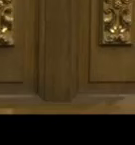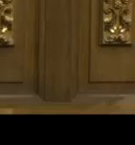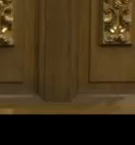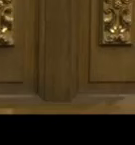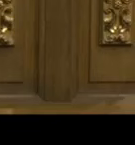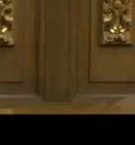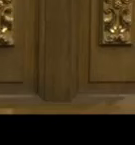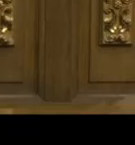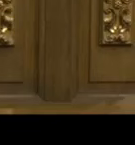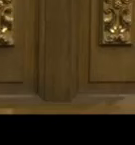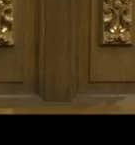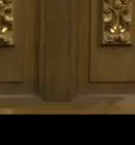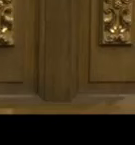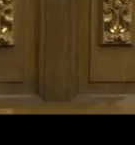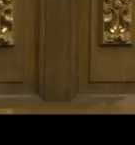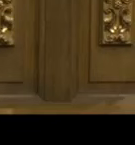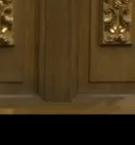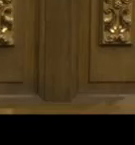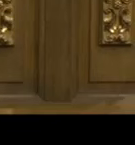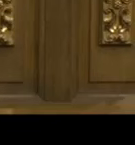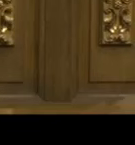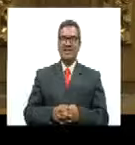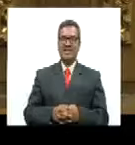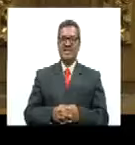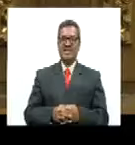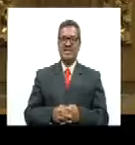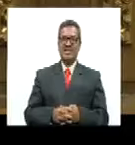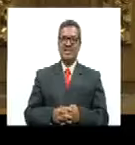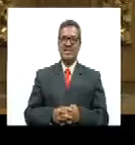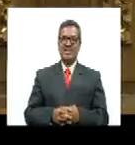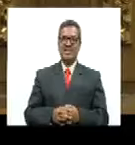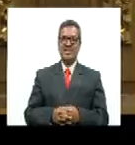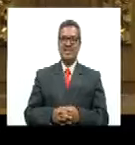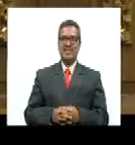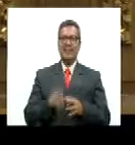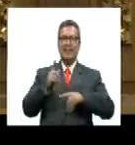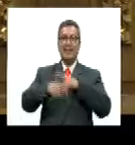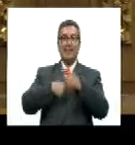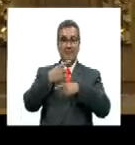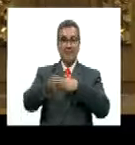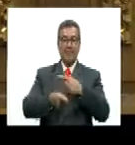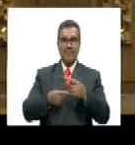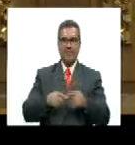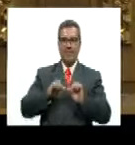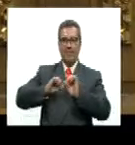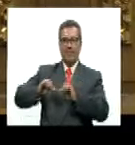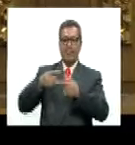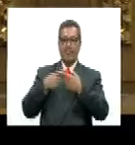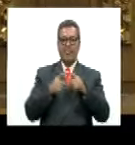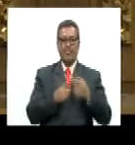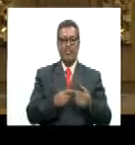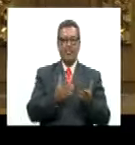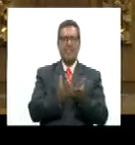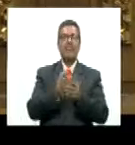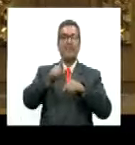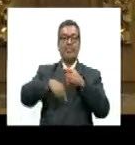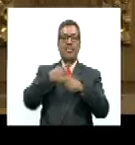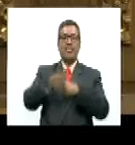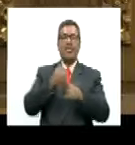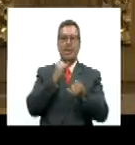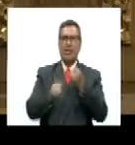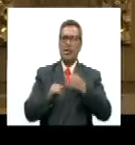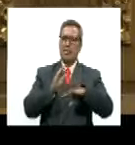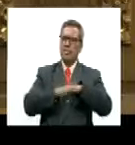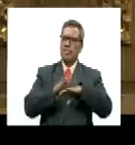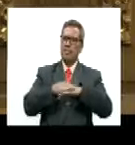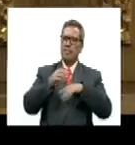Porque bueno, terminé la carrera con otra tesis, no importa esa otra tesis. El tema es que después de terminar dije, bueno, ¿qué